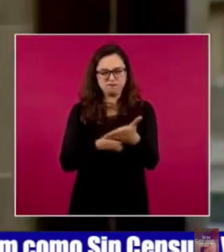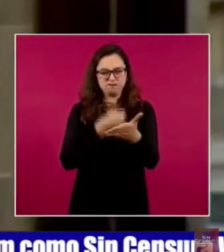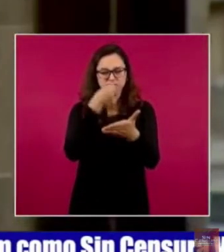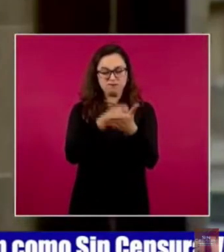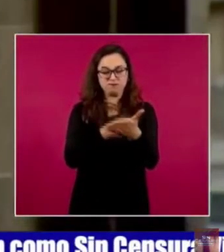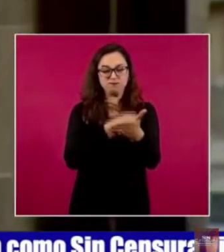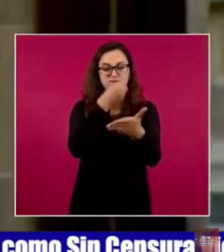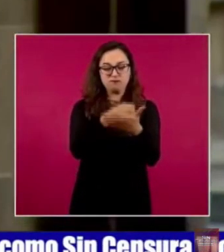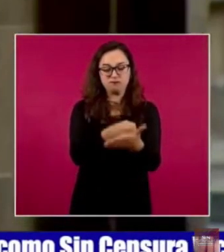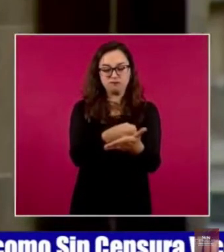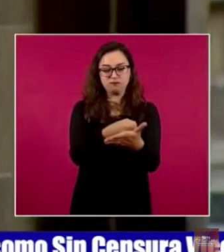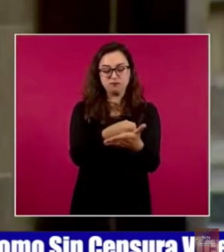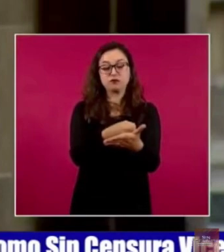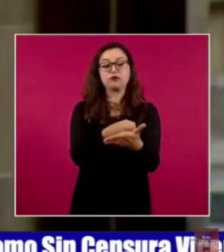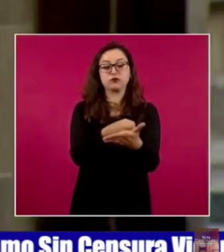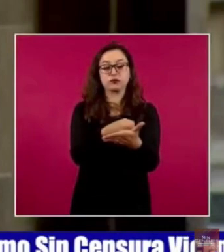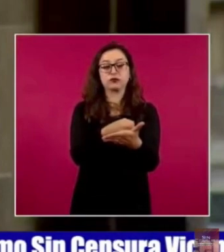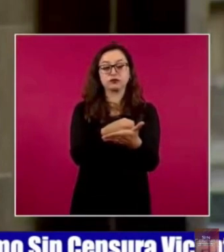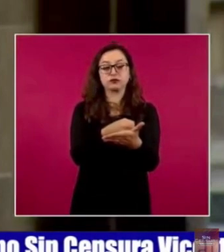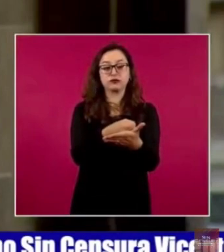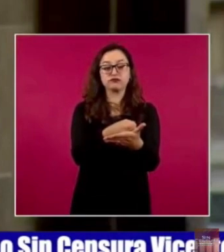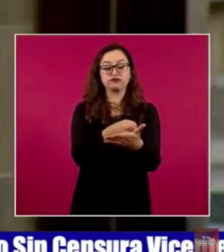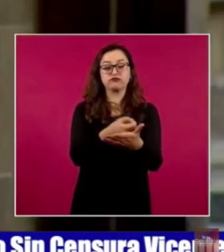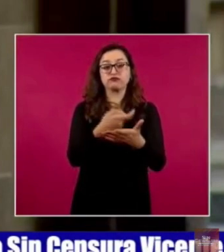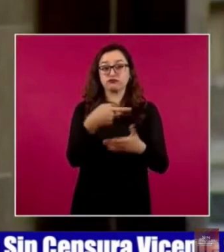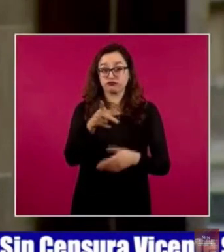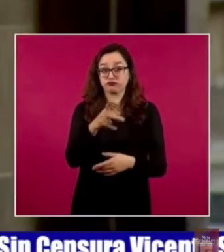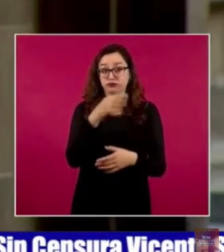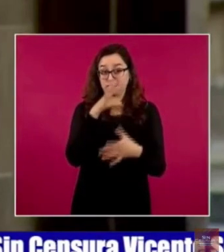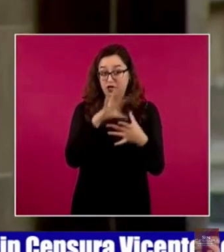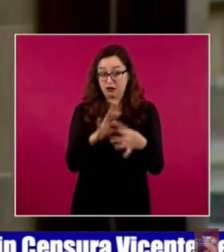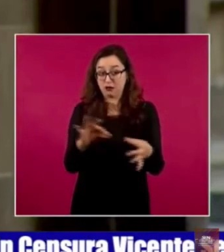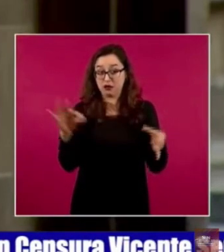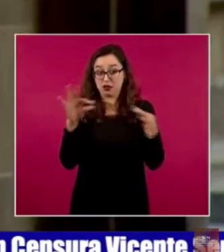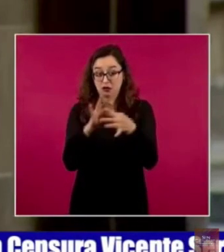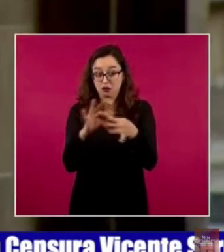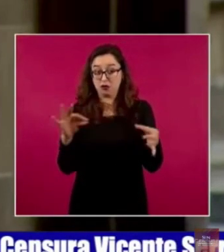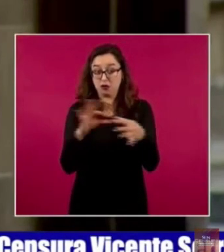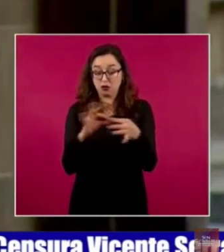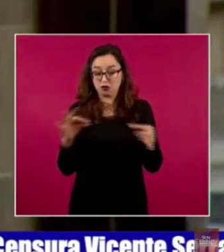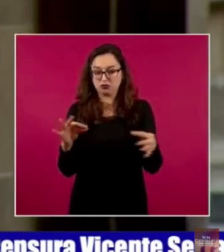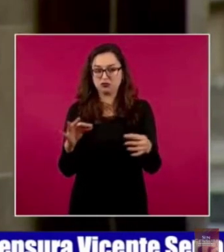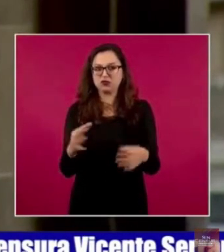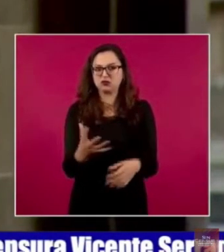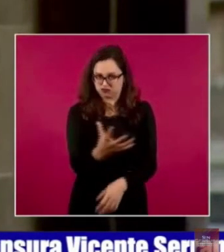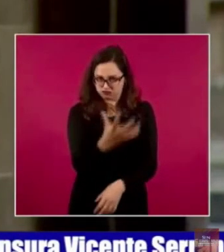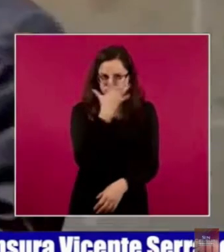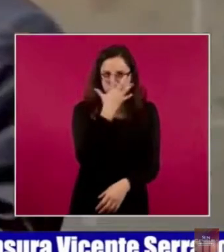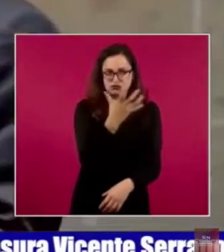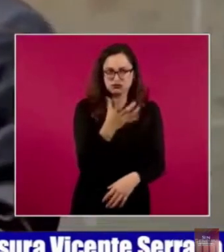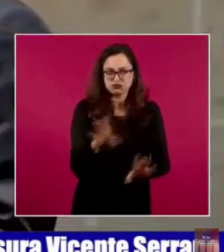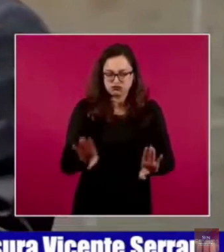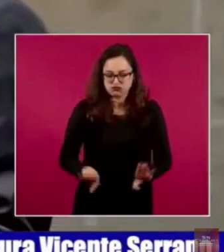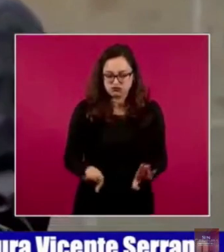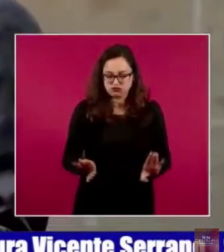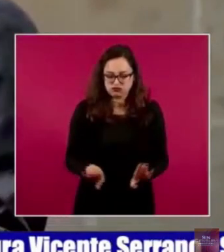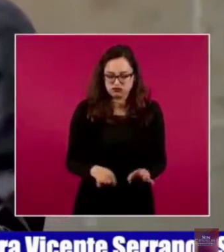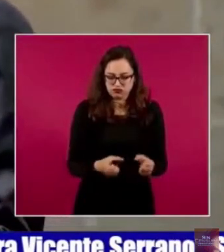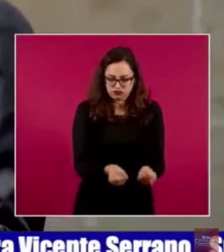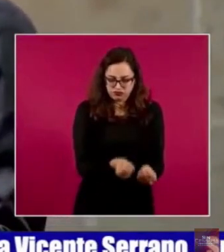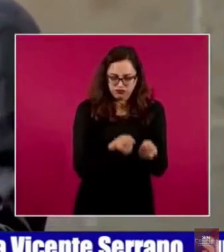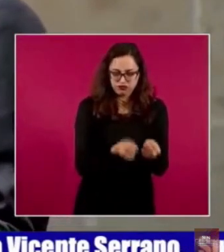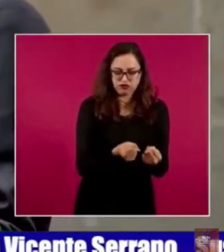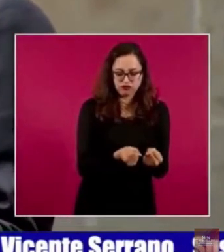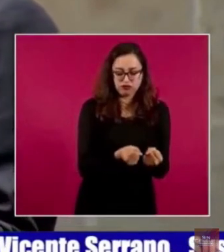aclaró que ser firme es cosa bien distinta a ser sensible,